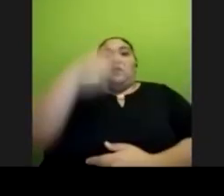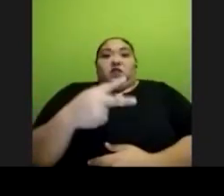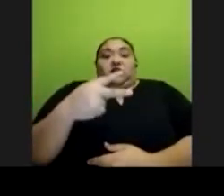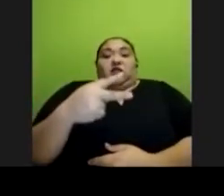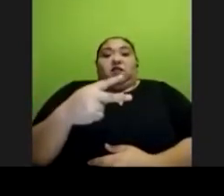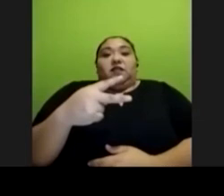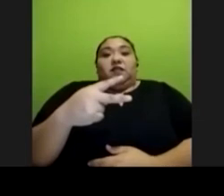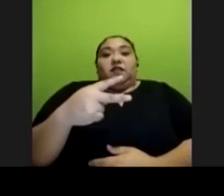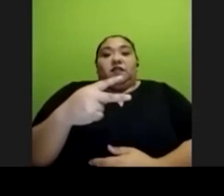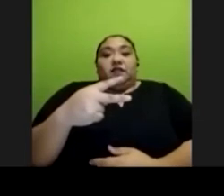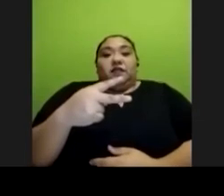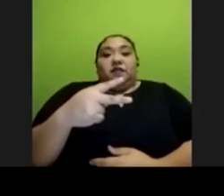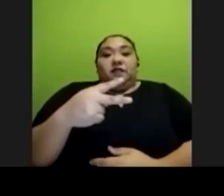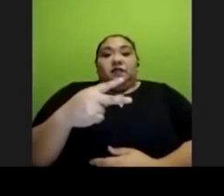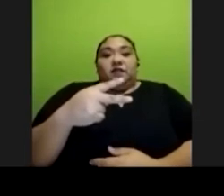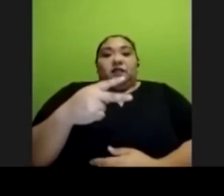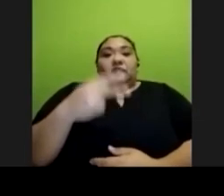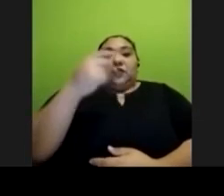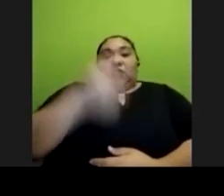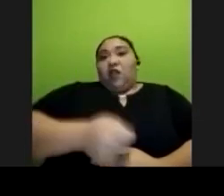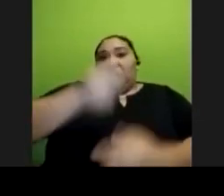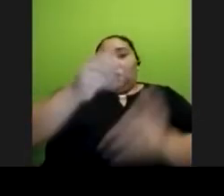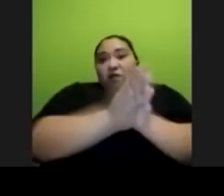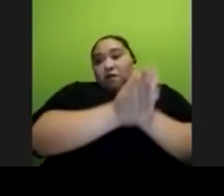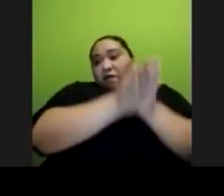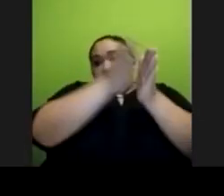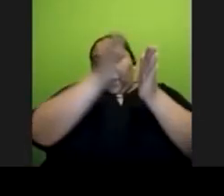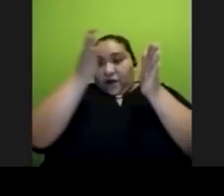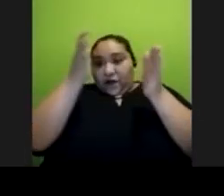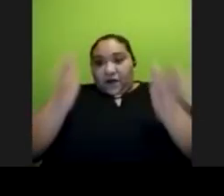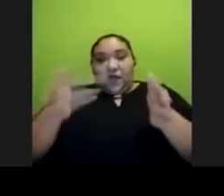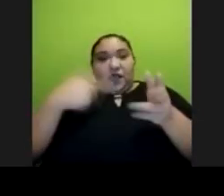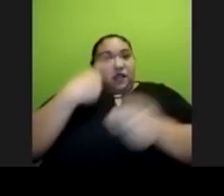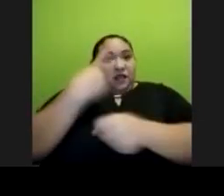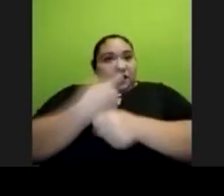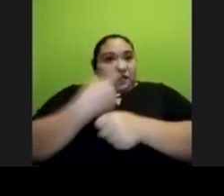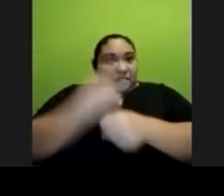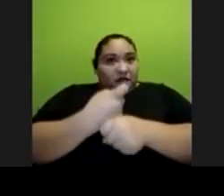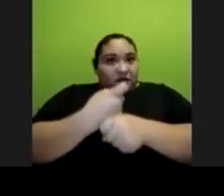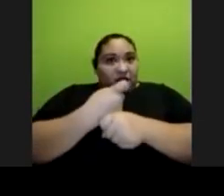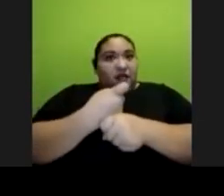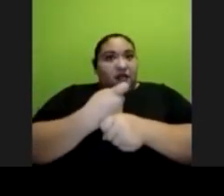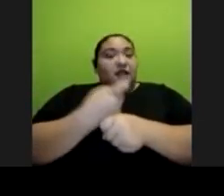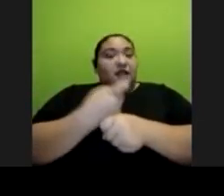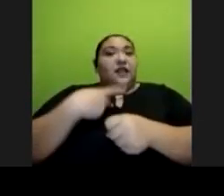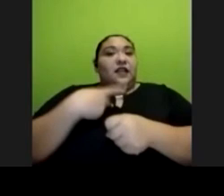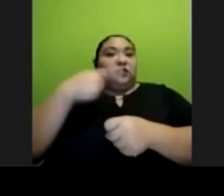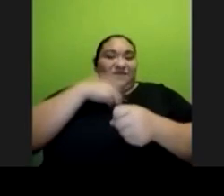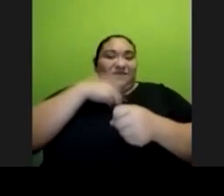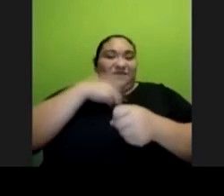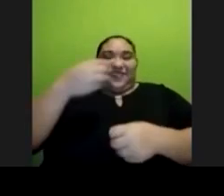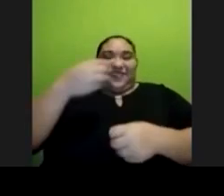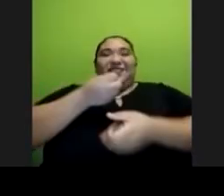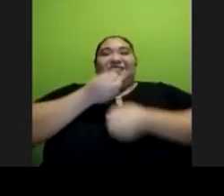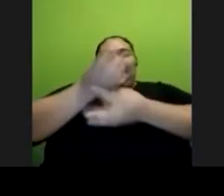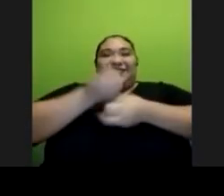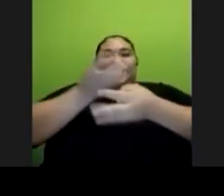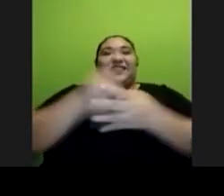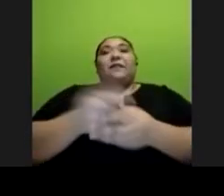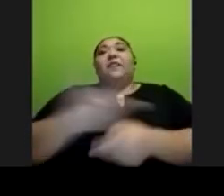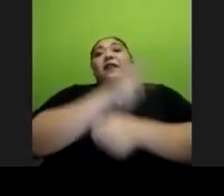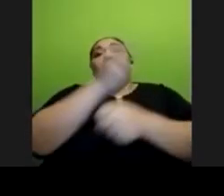dejo la primera parte de la intervención. En el segundo bloque lo que me gustaría hacer es hablar un poco más de